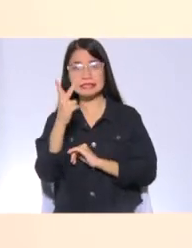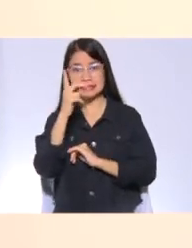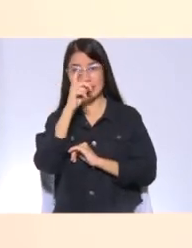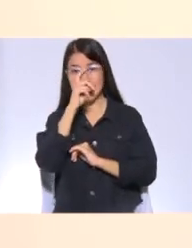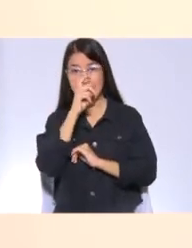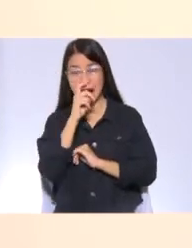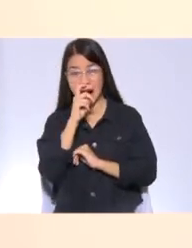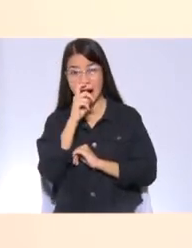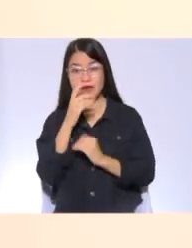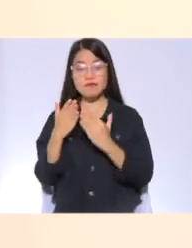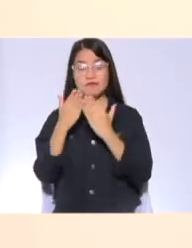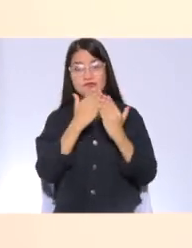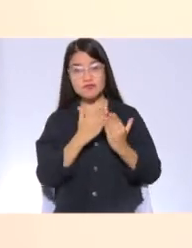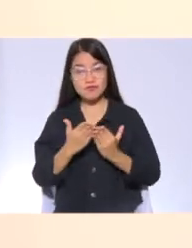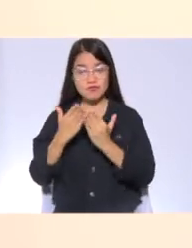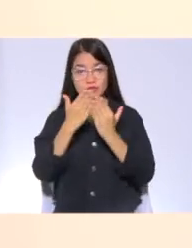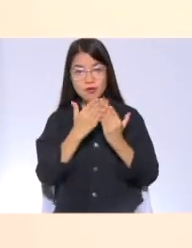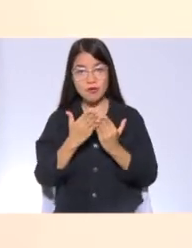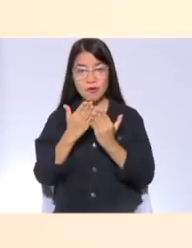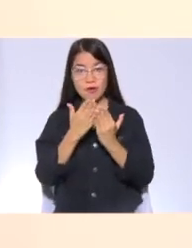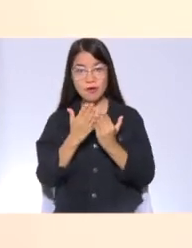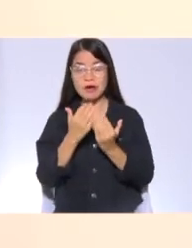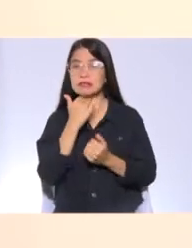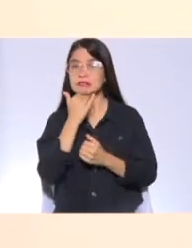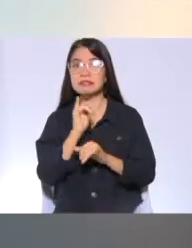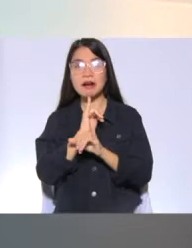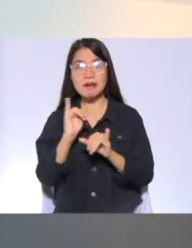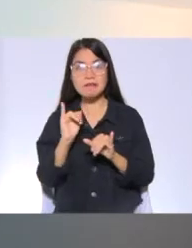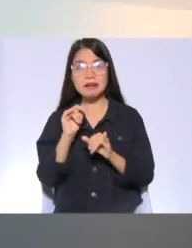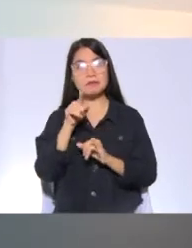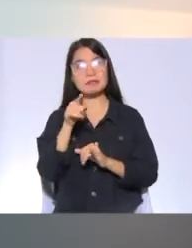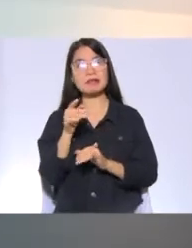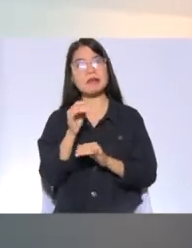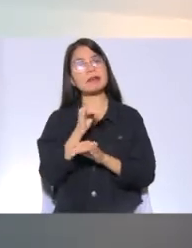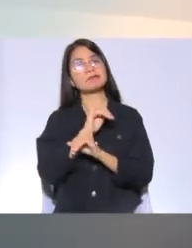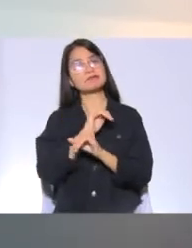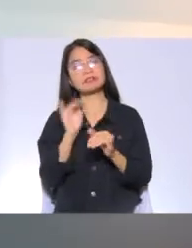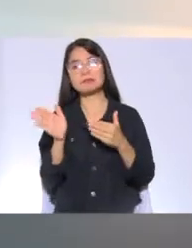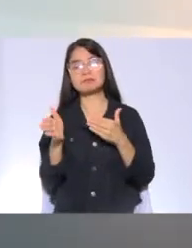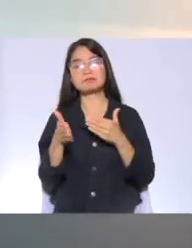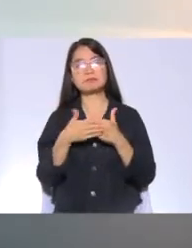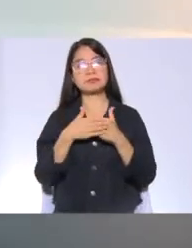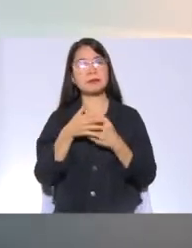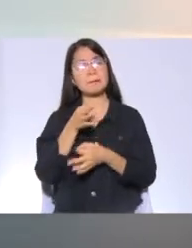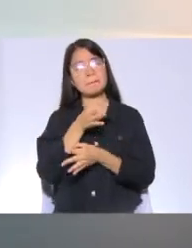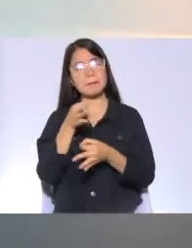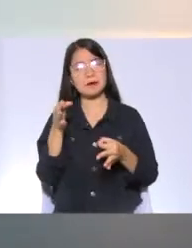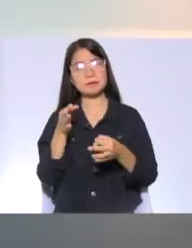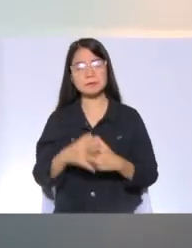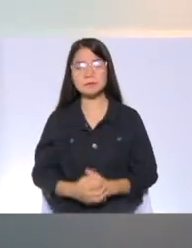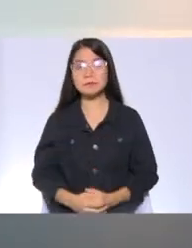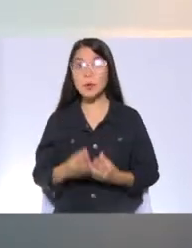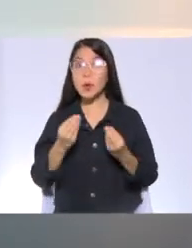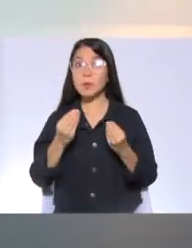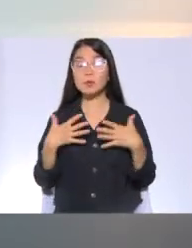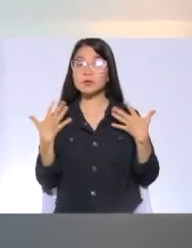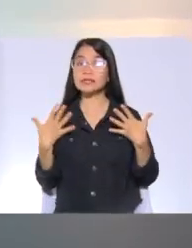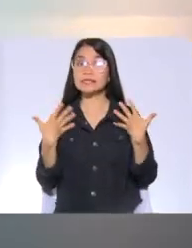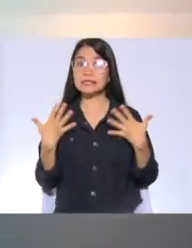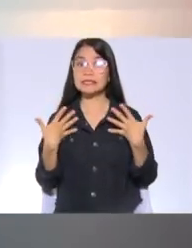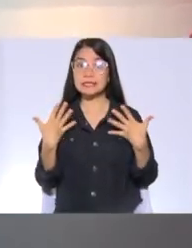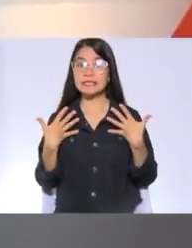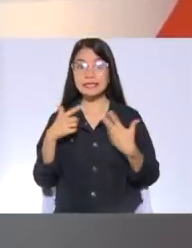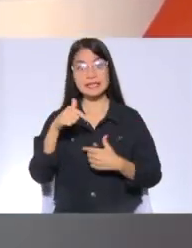-2021 con mucho éxito. Y con mucho éxito y mucha alegría vamos a comenzar